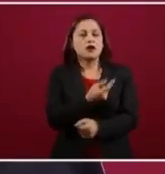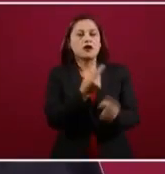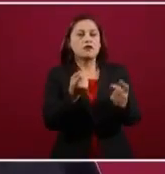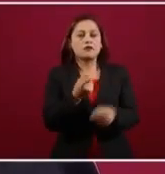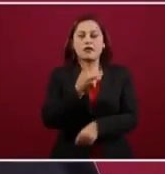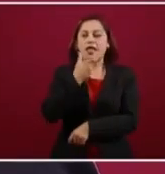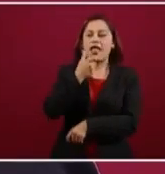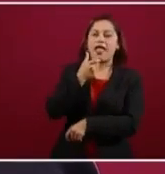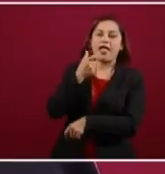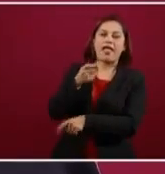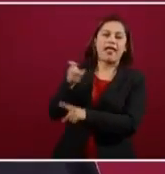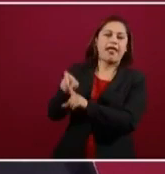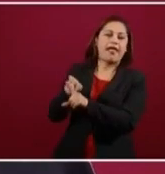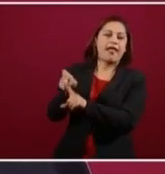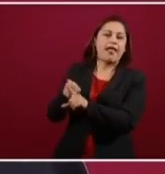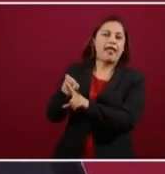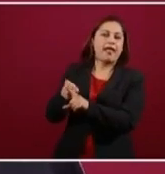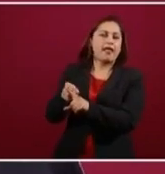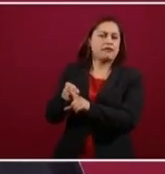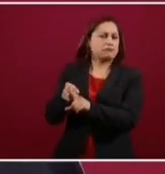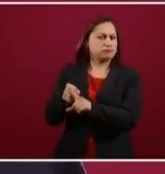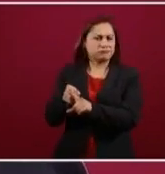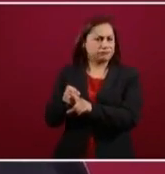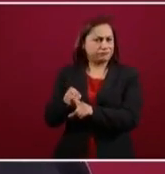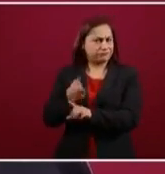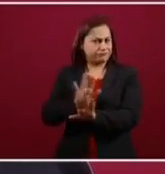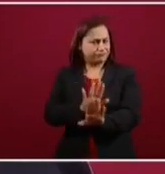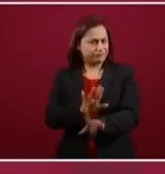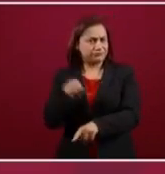Lo pequeño es hermoso,